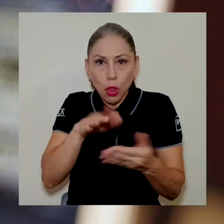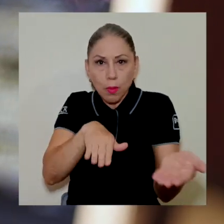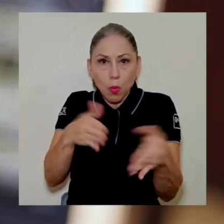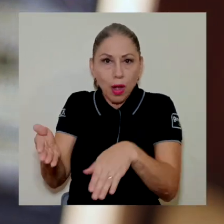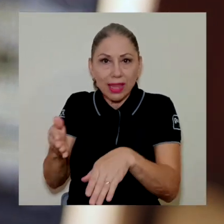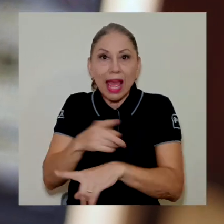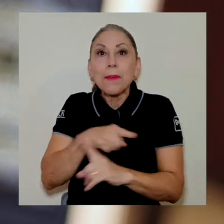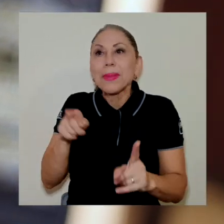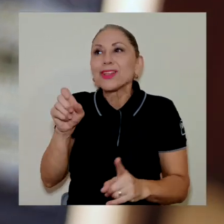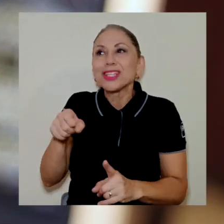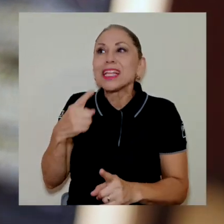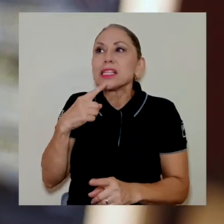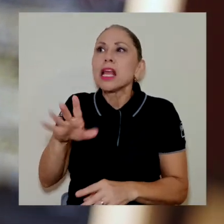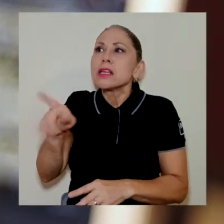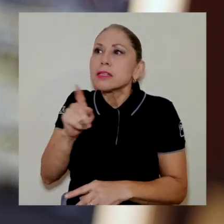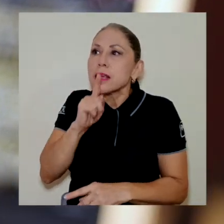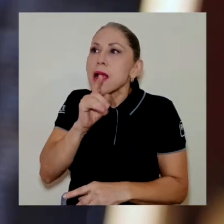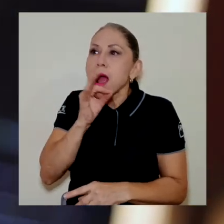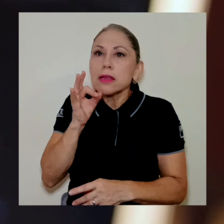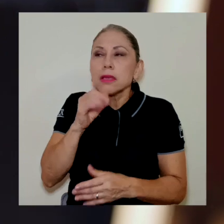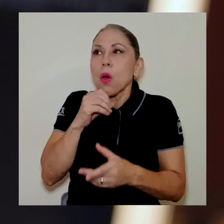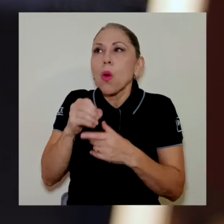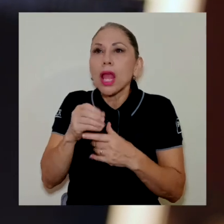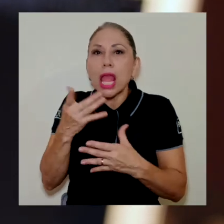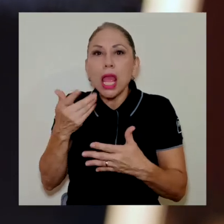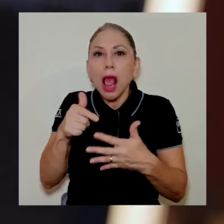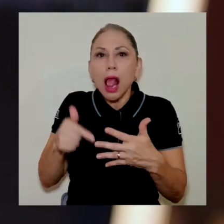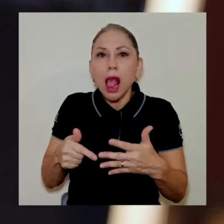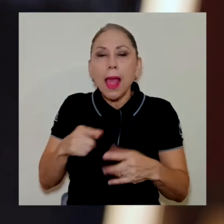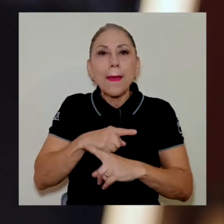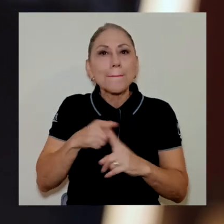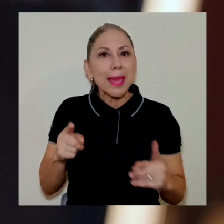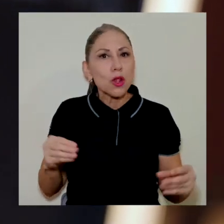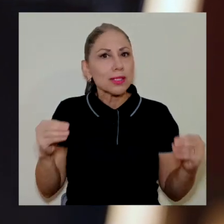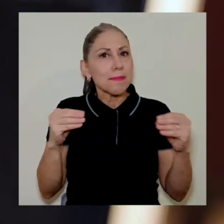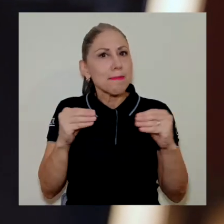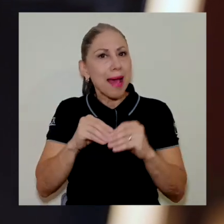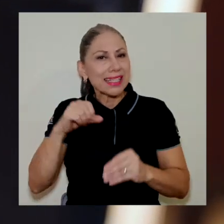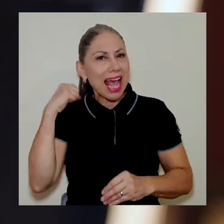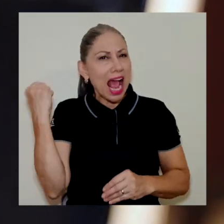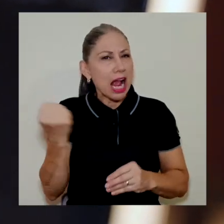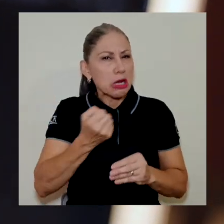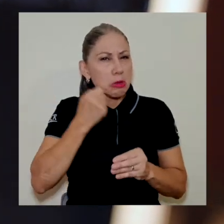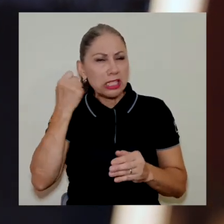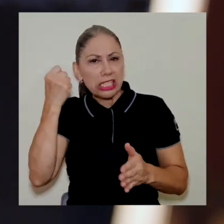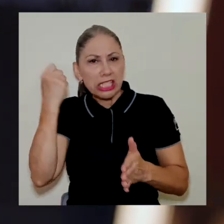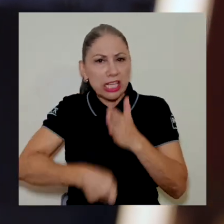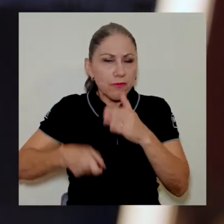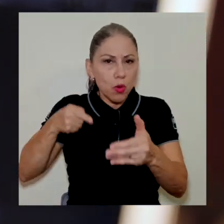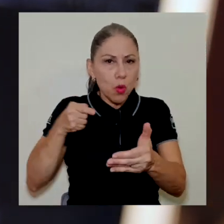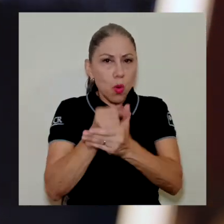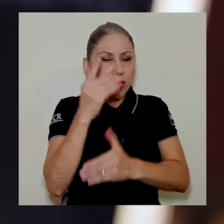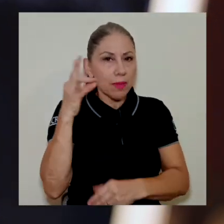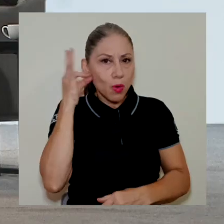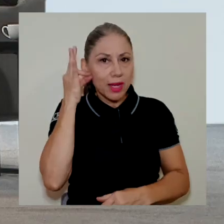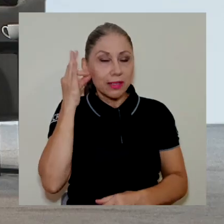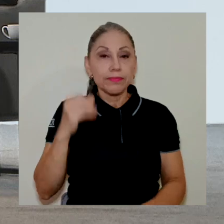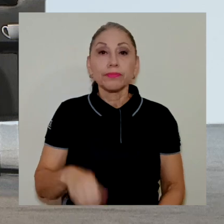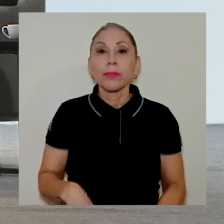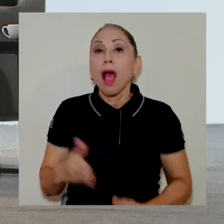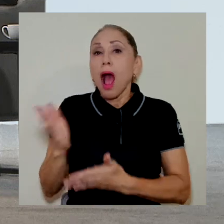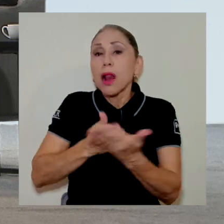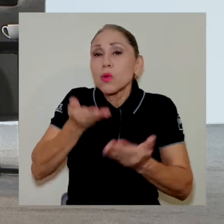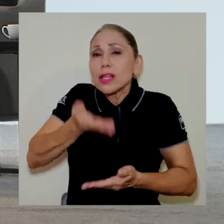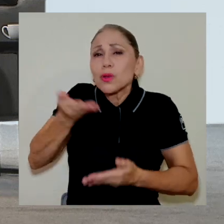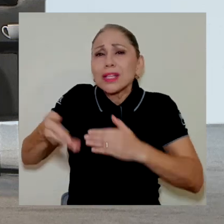amenazas, que se calle, que esto, que lo otro, ¿verdad? Pero es muchísimo más agresivo contra las mujeres. Y hay